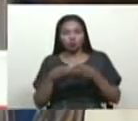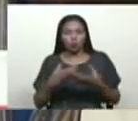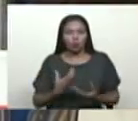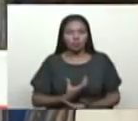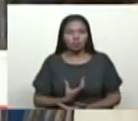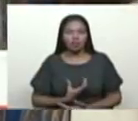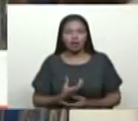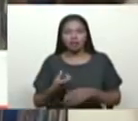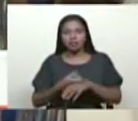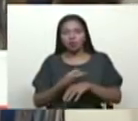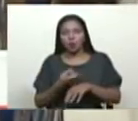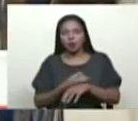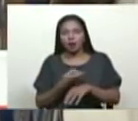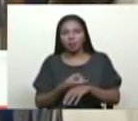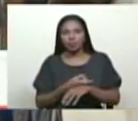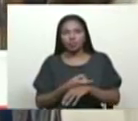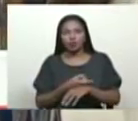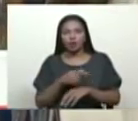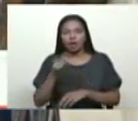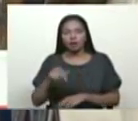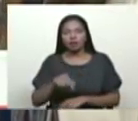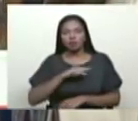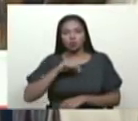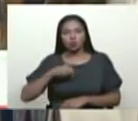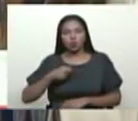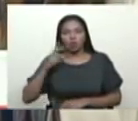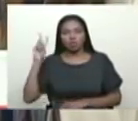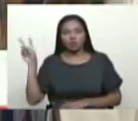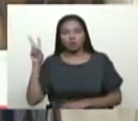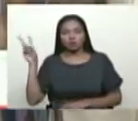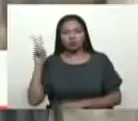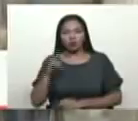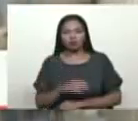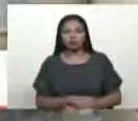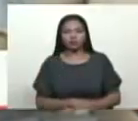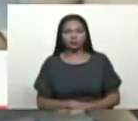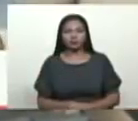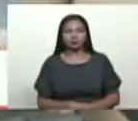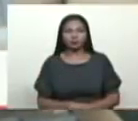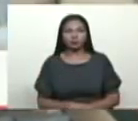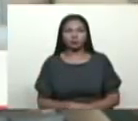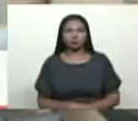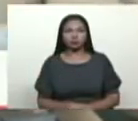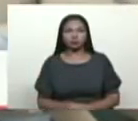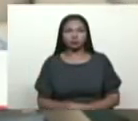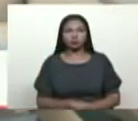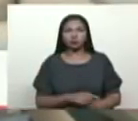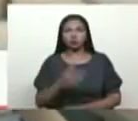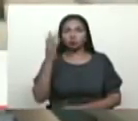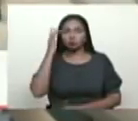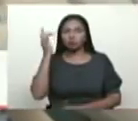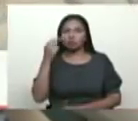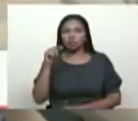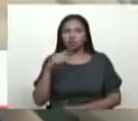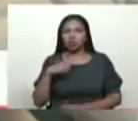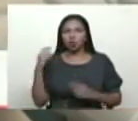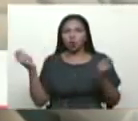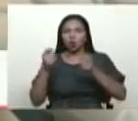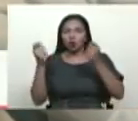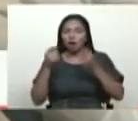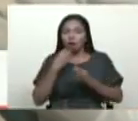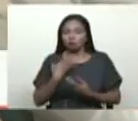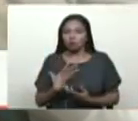y gobernadores de nuestra amada Venezuela. Sé que han tenido una buena jornada